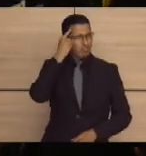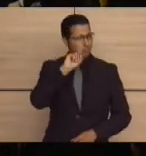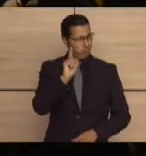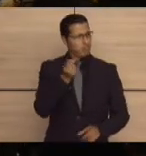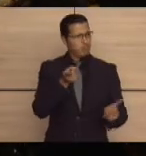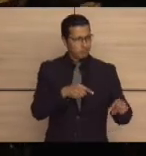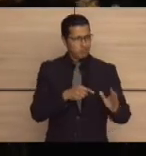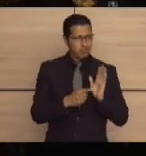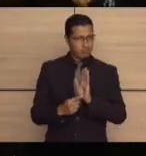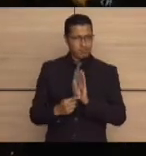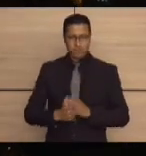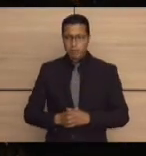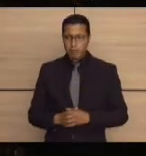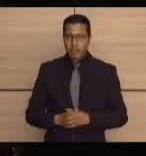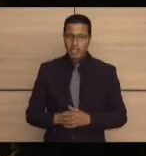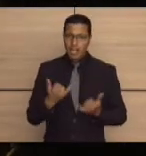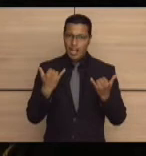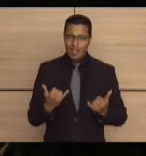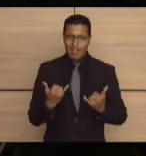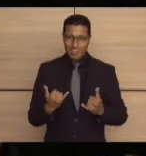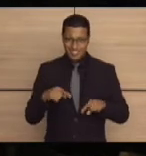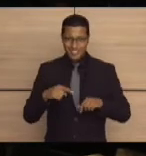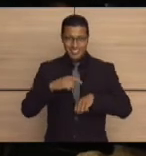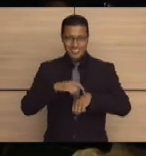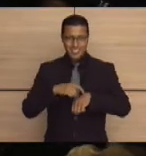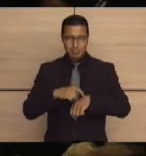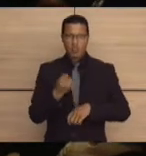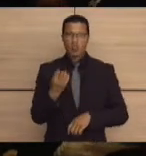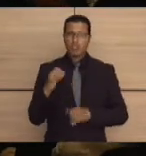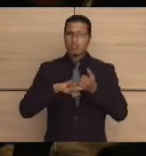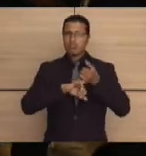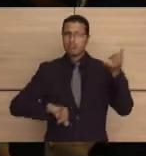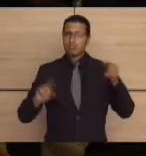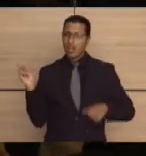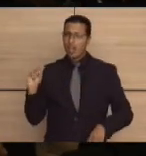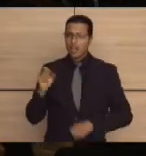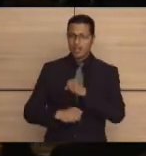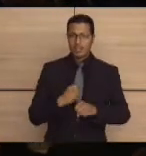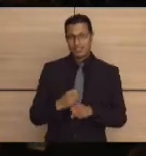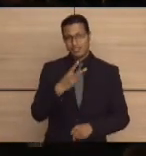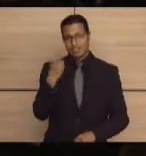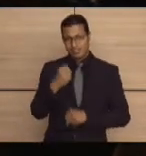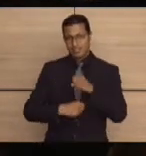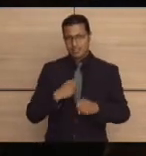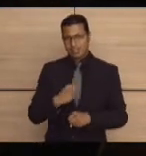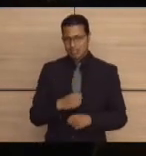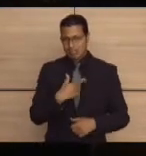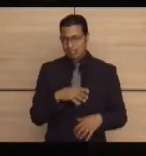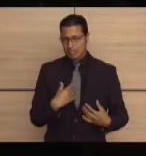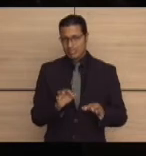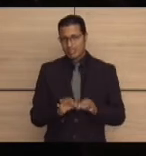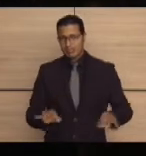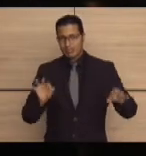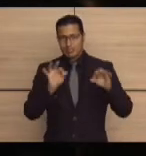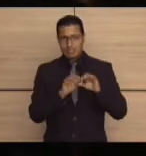Estamos en tiempos de la conmemoración del Bicentenario de nuestra independencia, y es muy importante